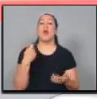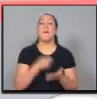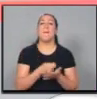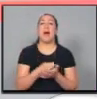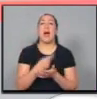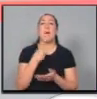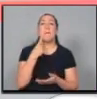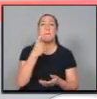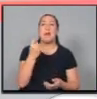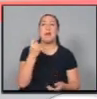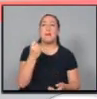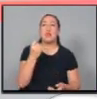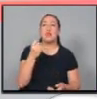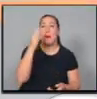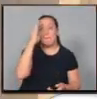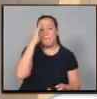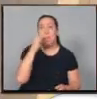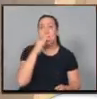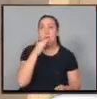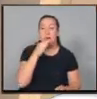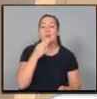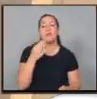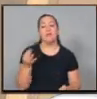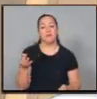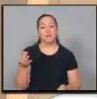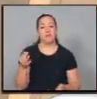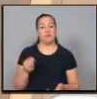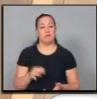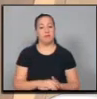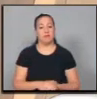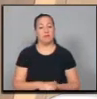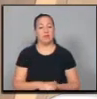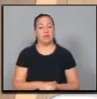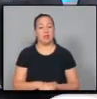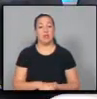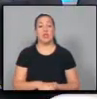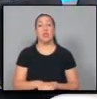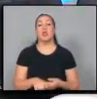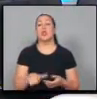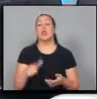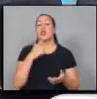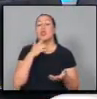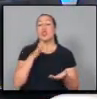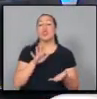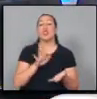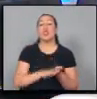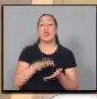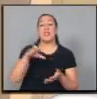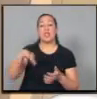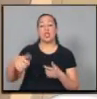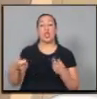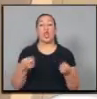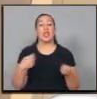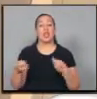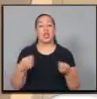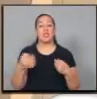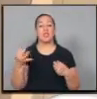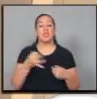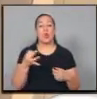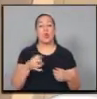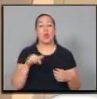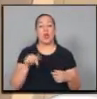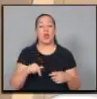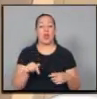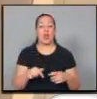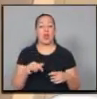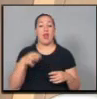por ejemplo, se fija en 12 cuotas. En el monto cuota. Hablando con las cadenas, con el sector comercial, me decían, y seguramente lo que vamos a hacer ahora es incrementar la